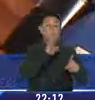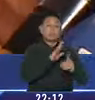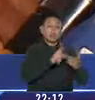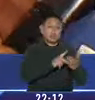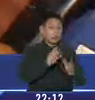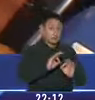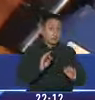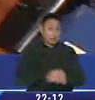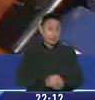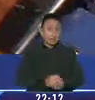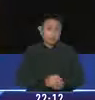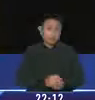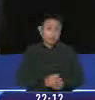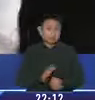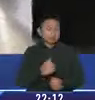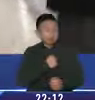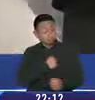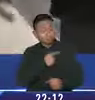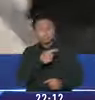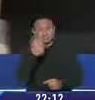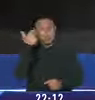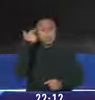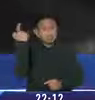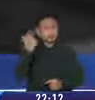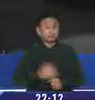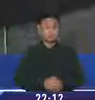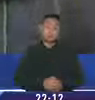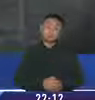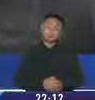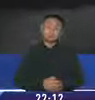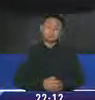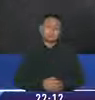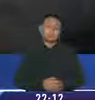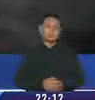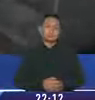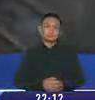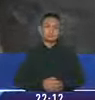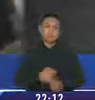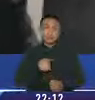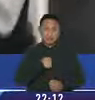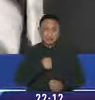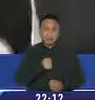pagan lo que piden, puede uno perder la vida. Es como volver a vivir.